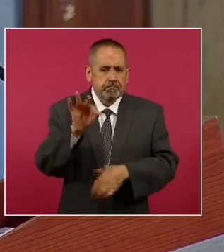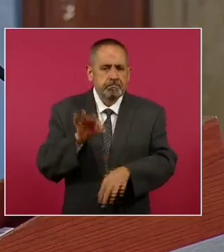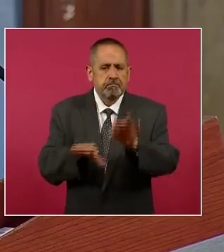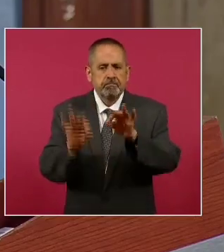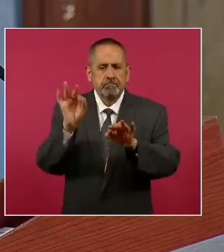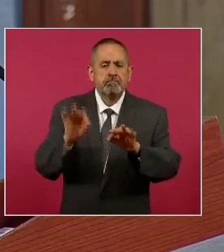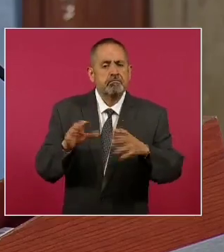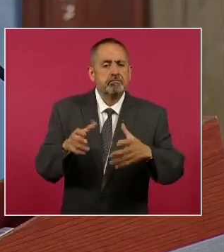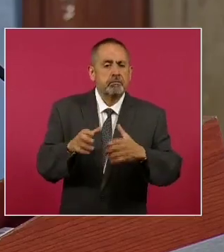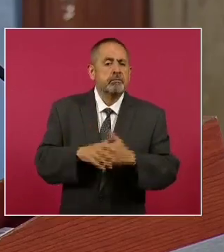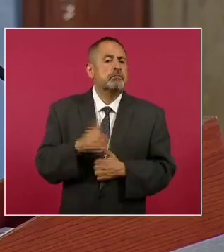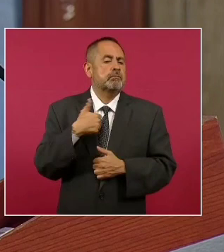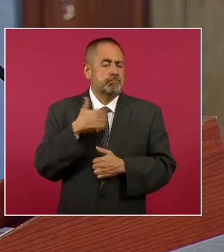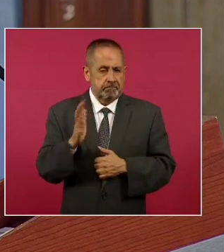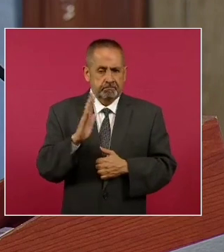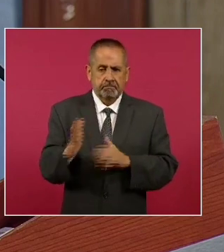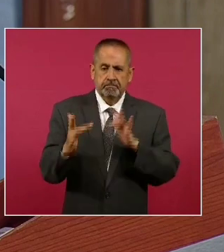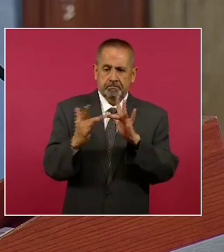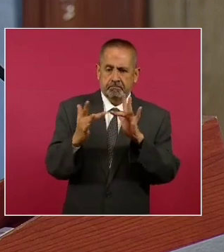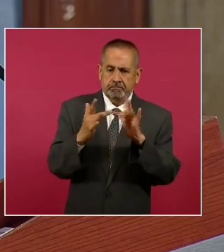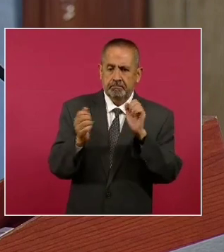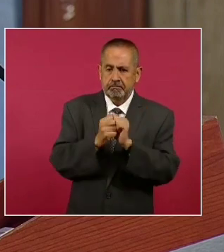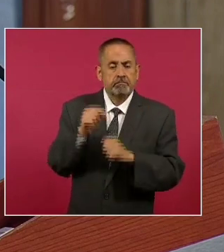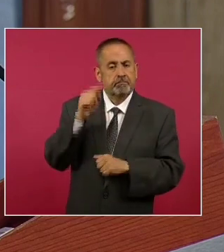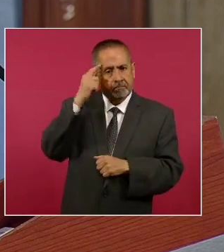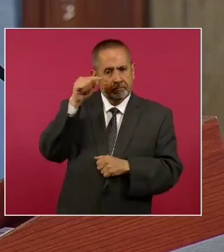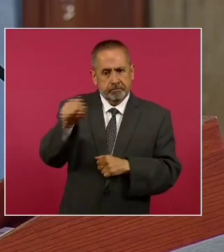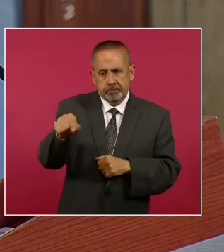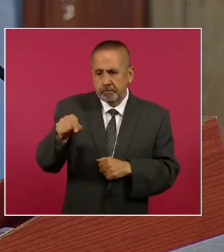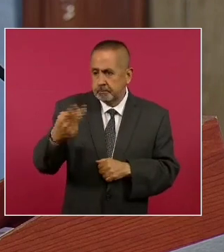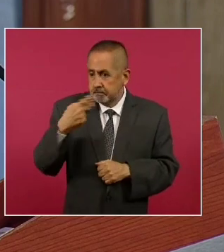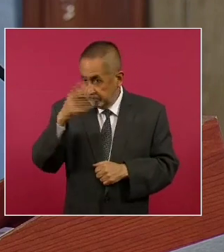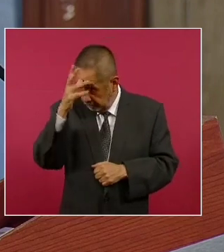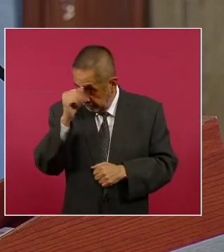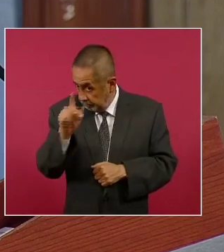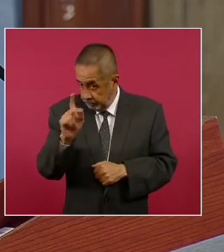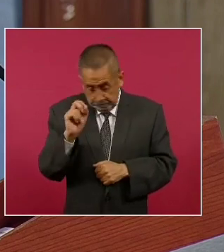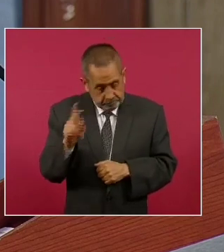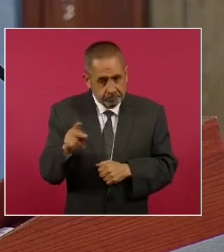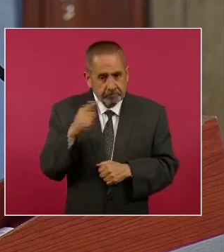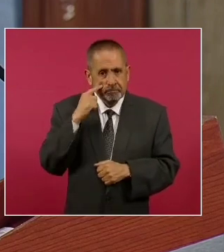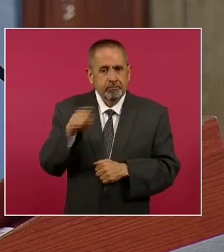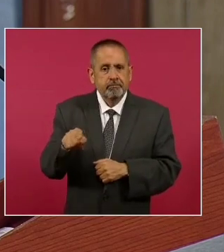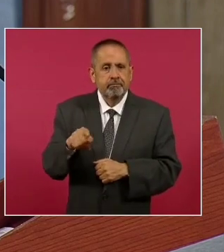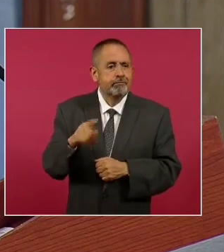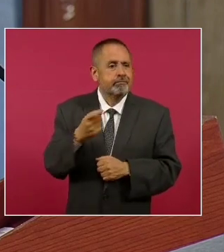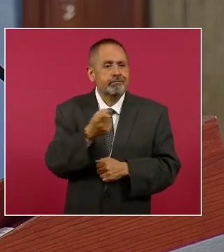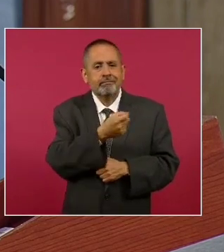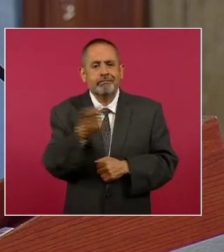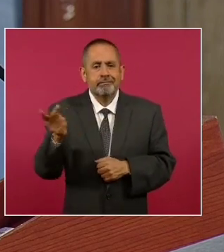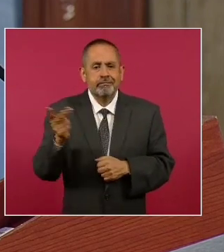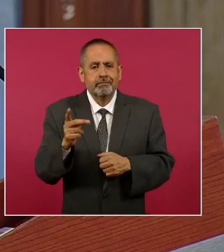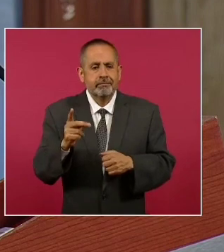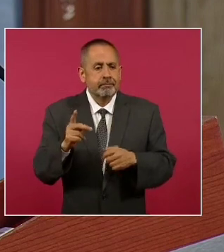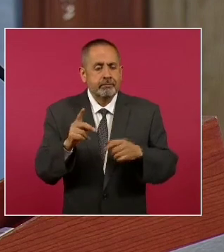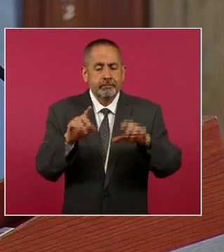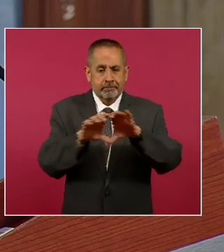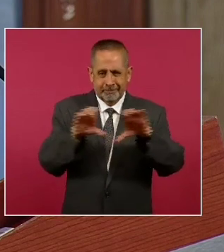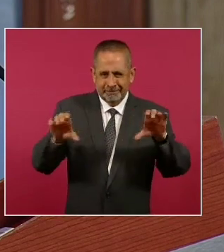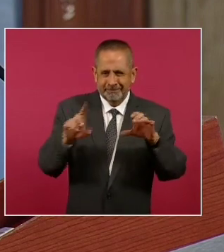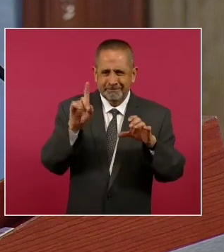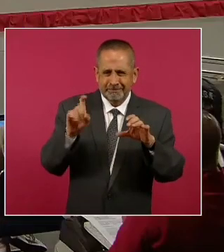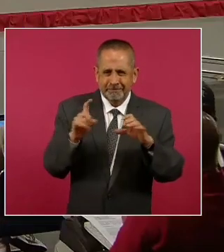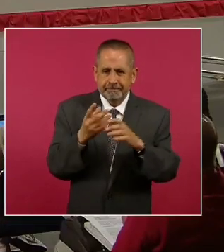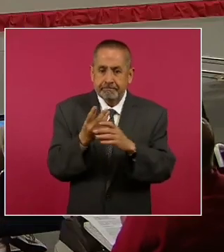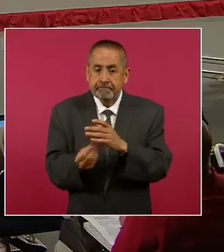hemos estado en comunicación y establecer acuerdos para que el nivel de fugas que se tengan en la red de distribución de agua